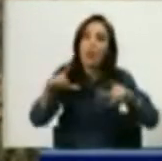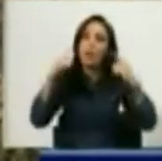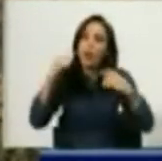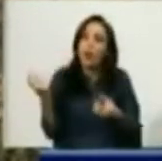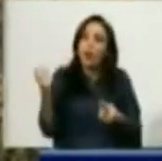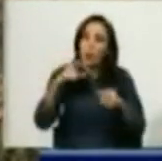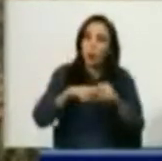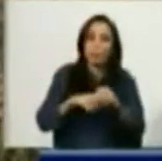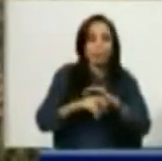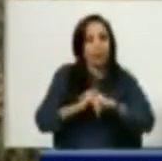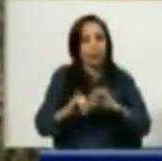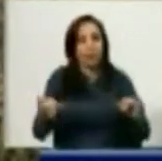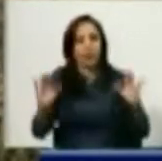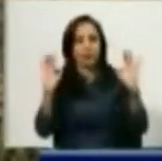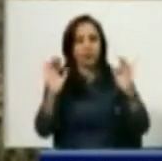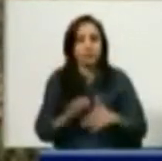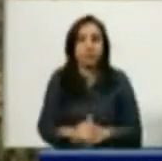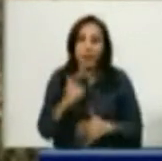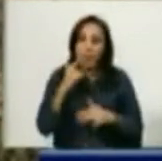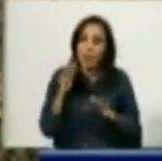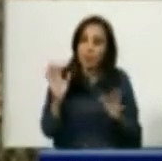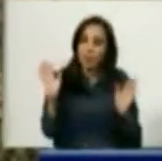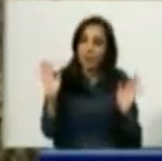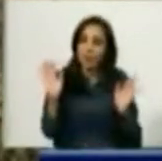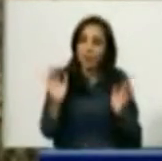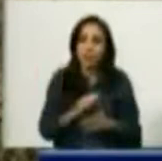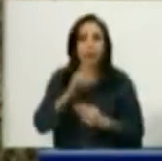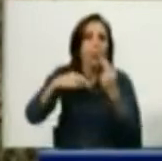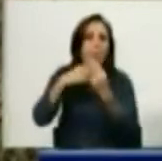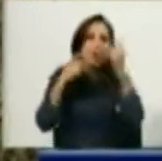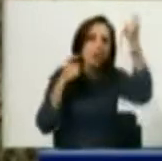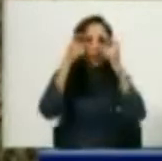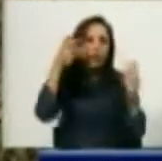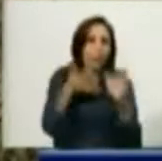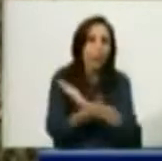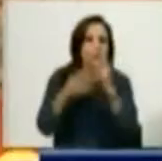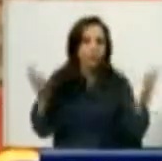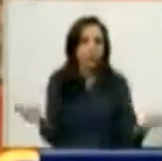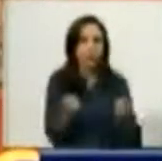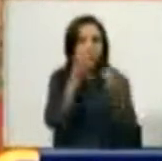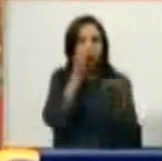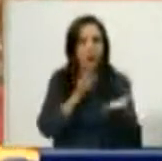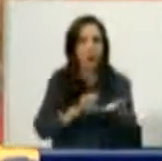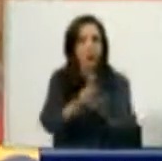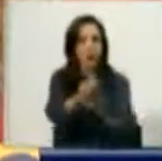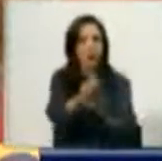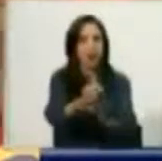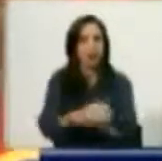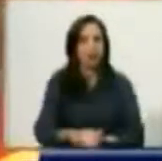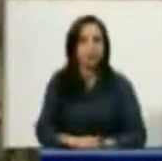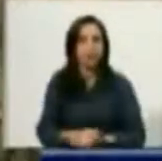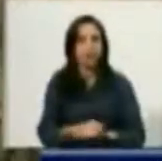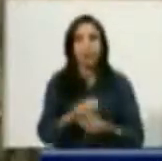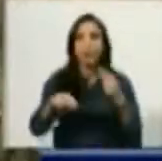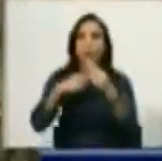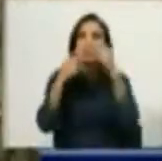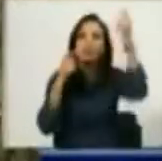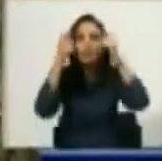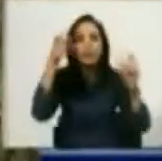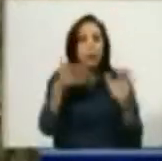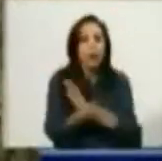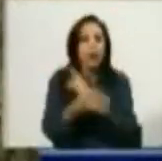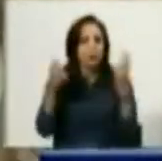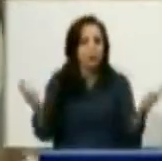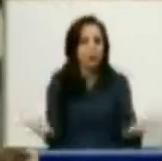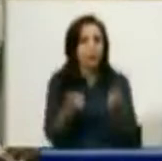por ahí que viene por ahí que viene numeral chavismo es numeral